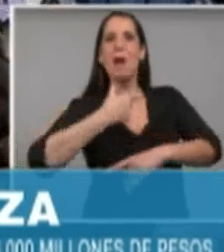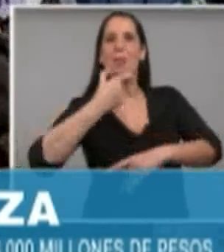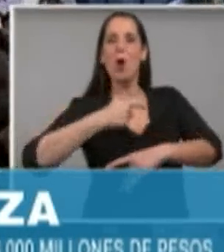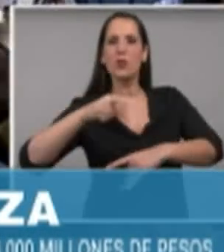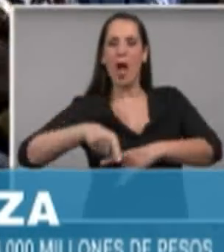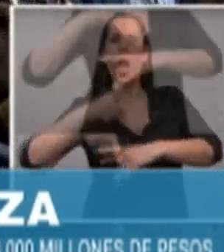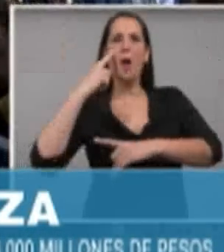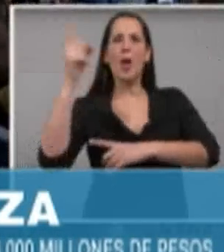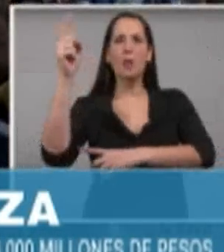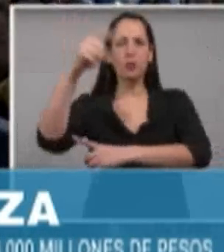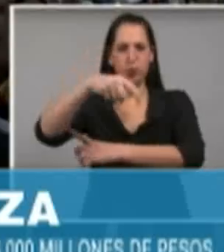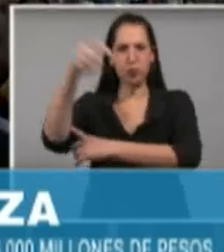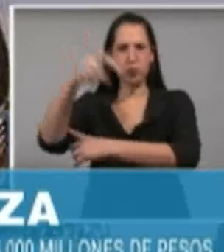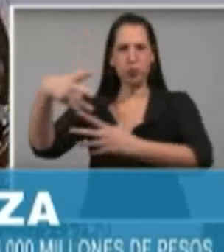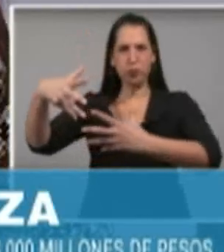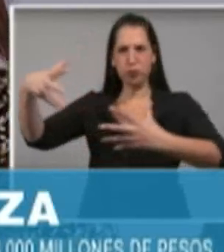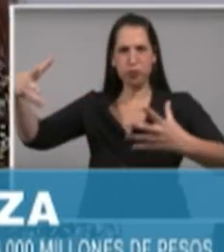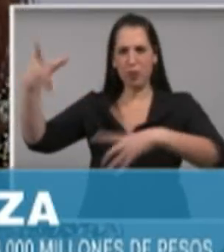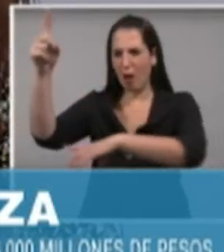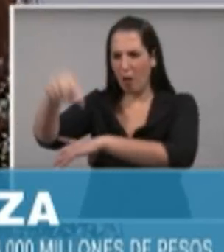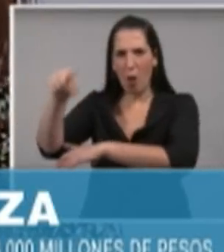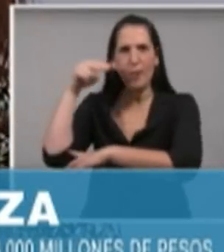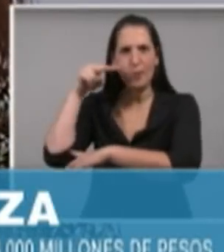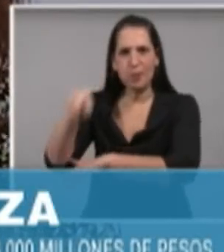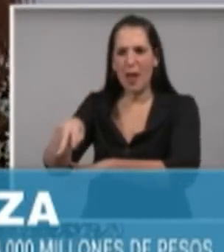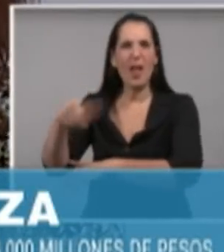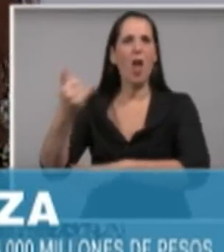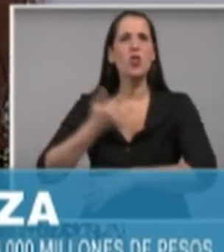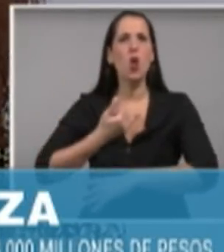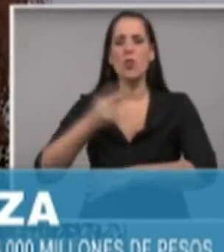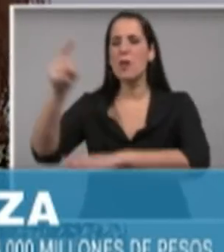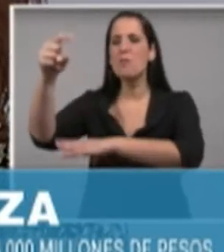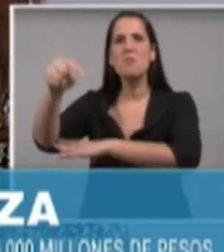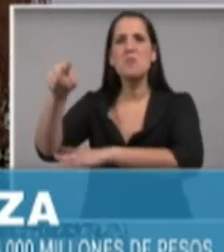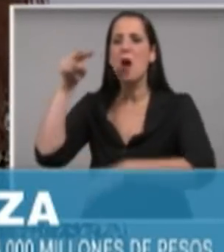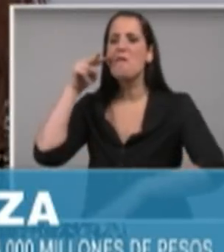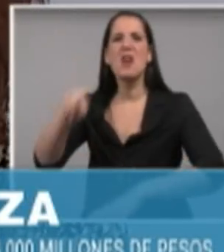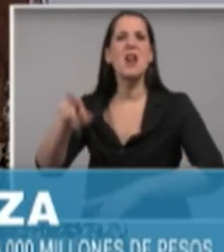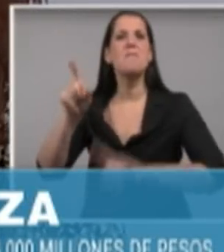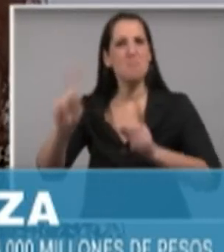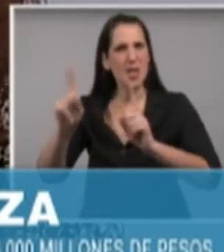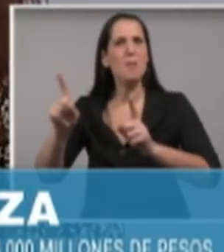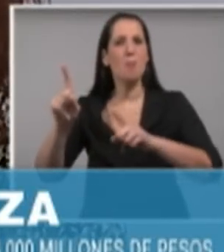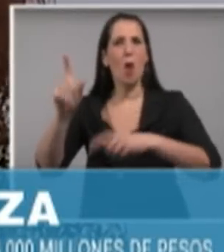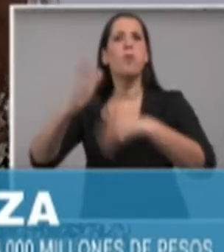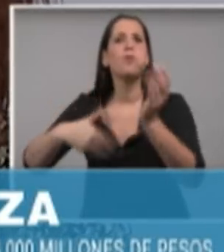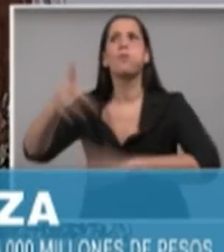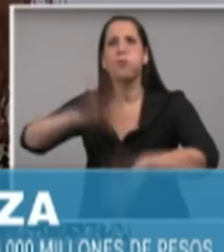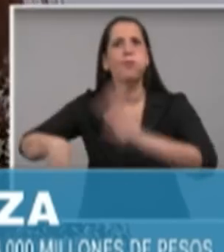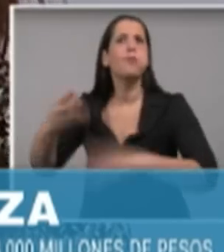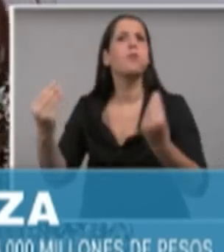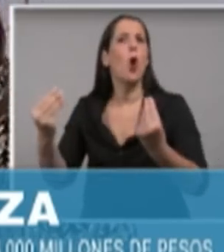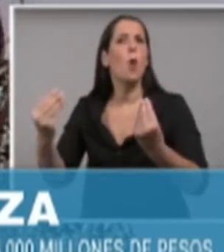gigantescas en los centros que están, en los centros que está creando el Procrear a